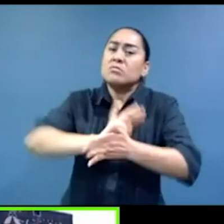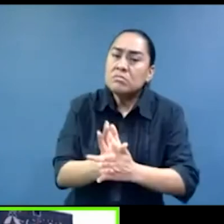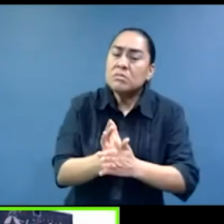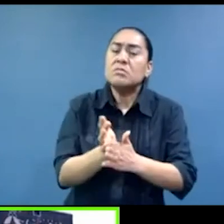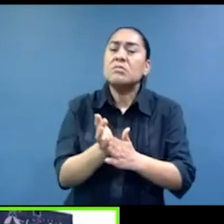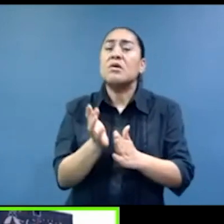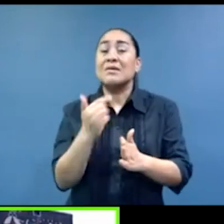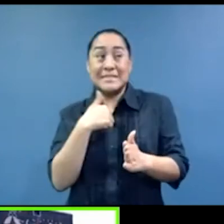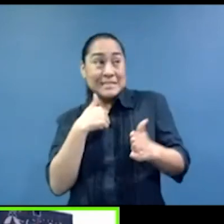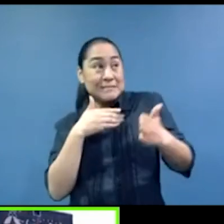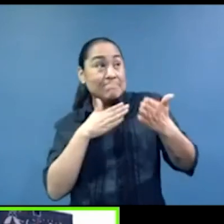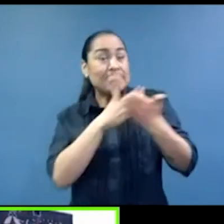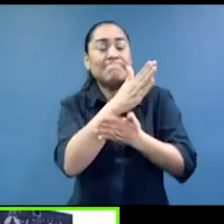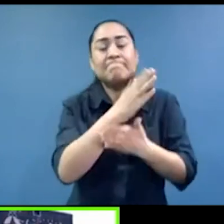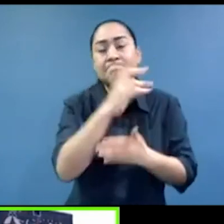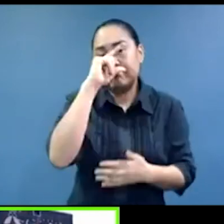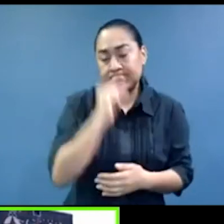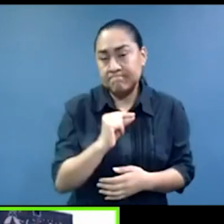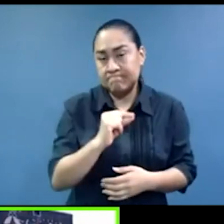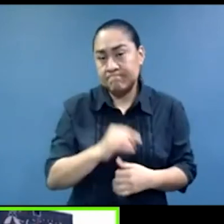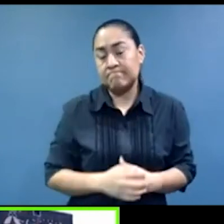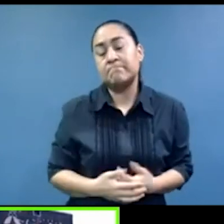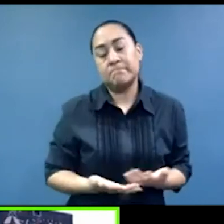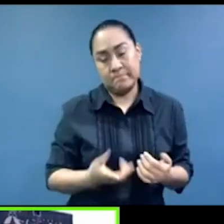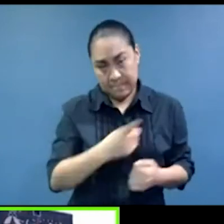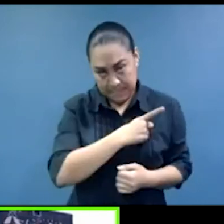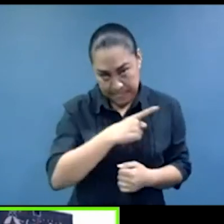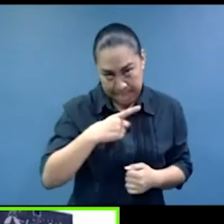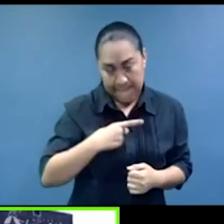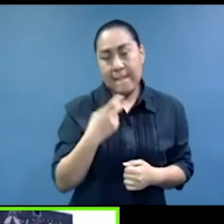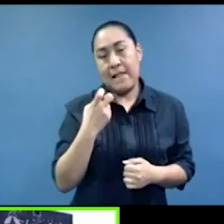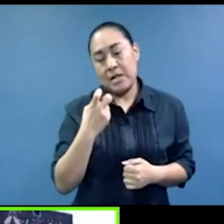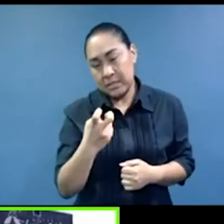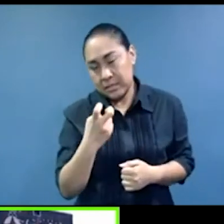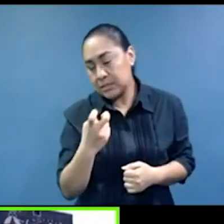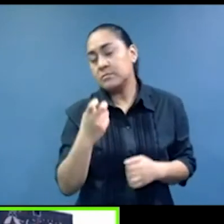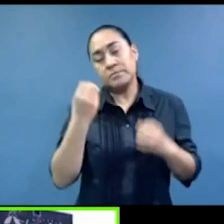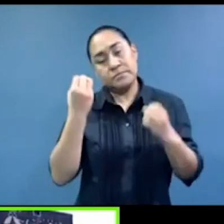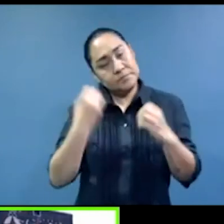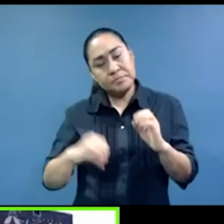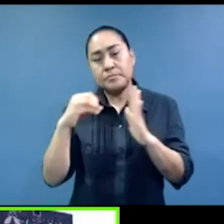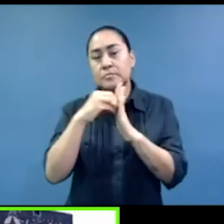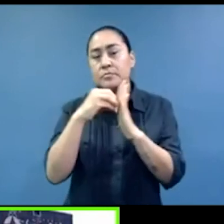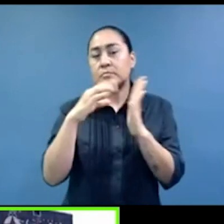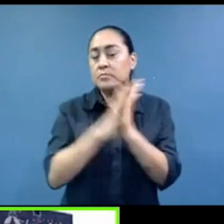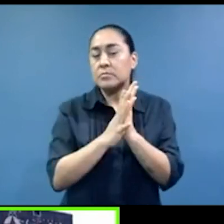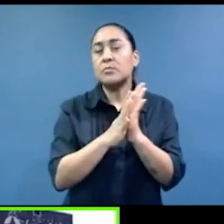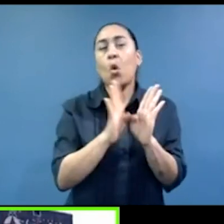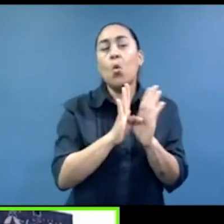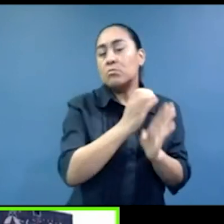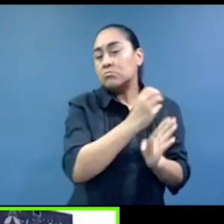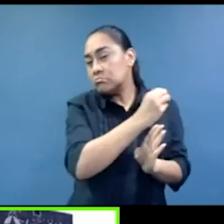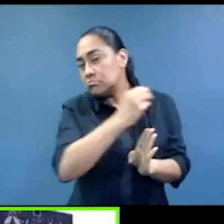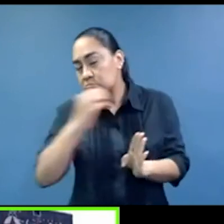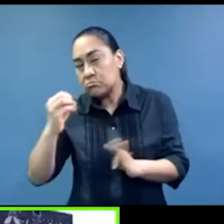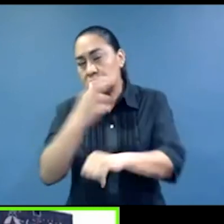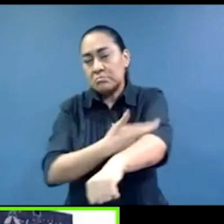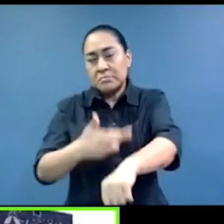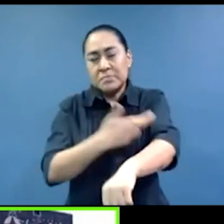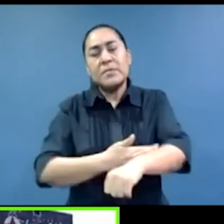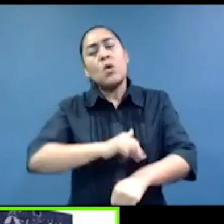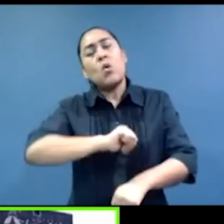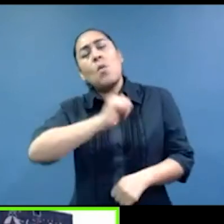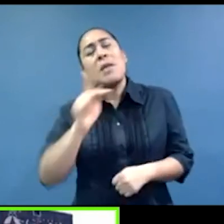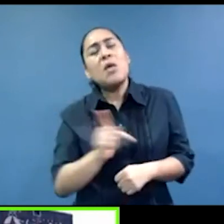¿sí? Y debería por eso haber un estándar, una homologación. Y no recuerdo cuál fue la otra pregunta